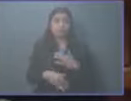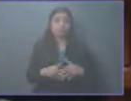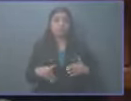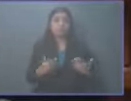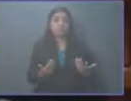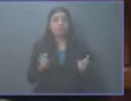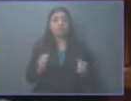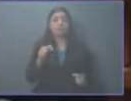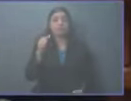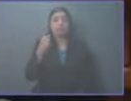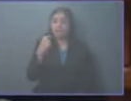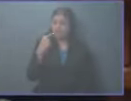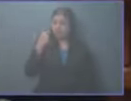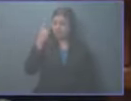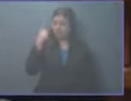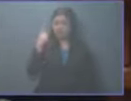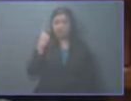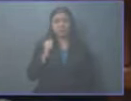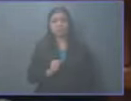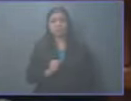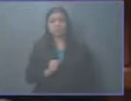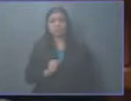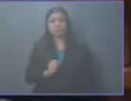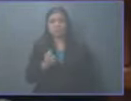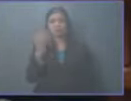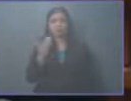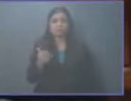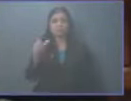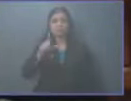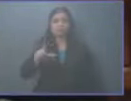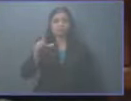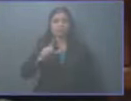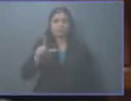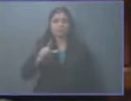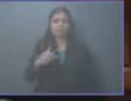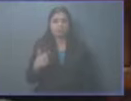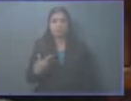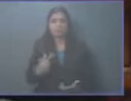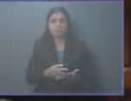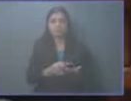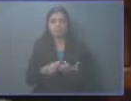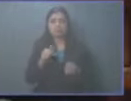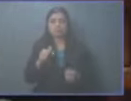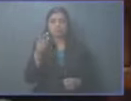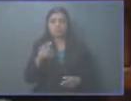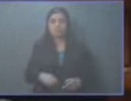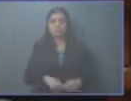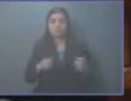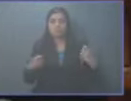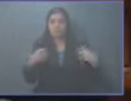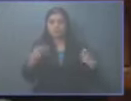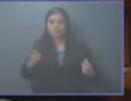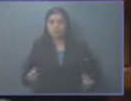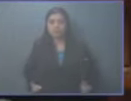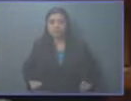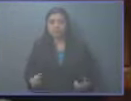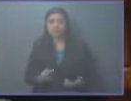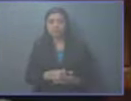que el día de ayer, lunes, salió publicado en el Diario Oficial